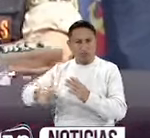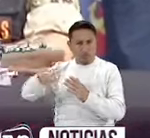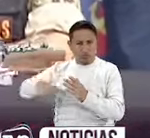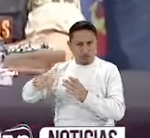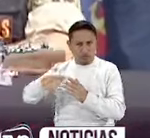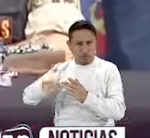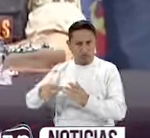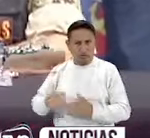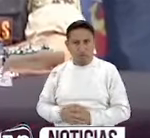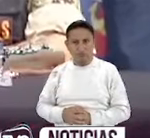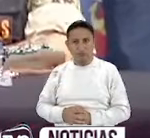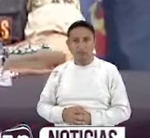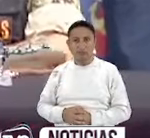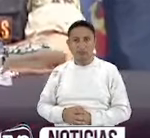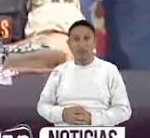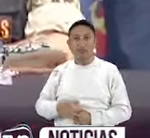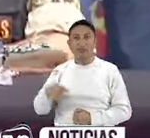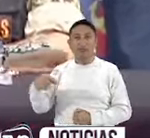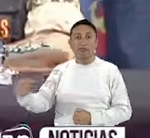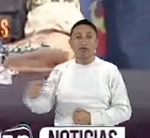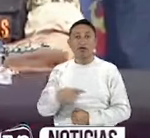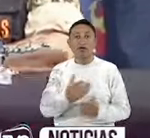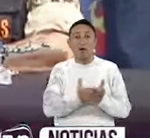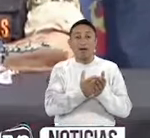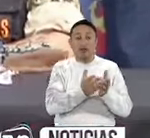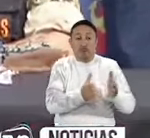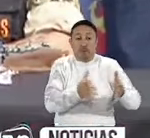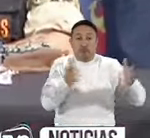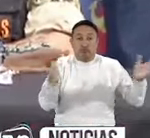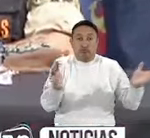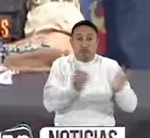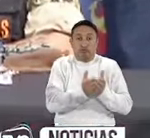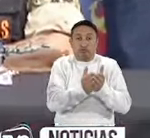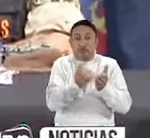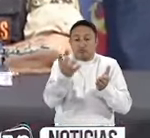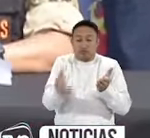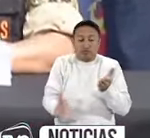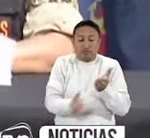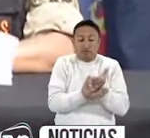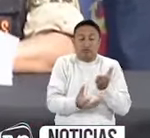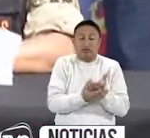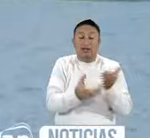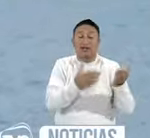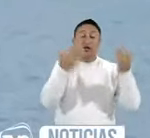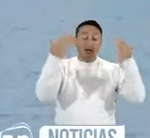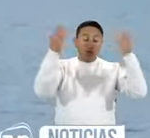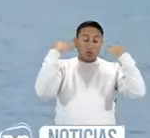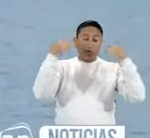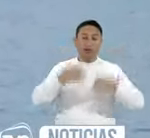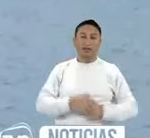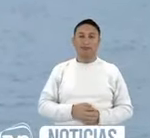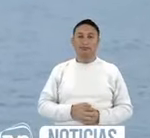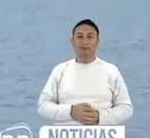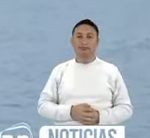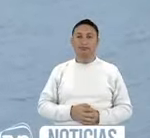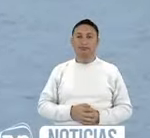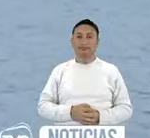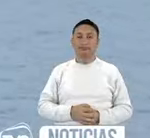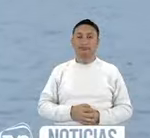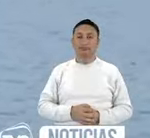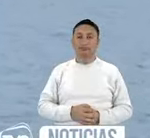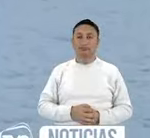que estarían contaminando a buques mercantes en el Golfo de Guayaquil. Informó José